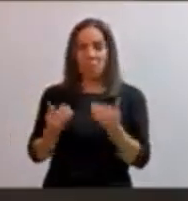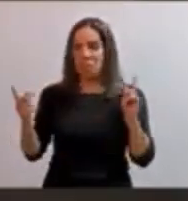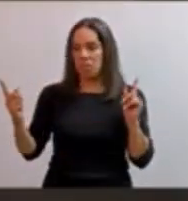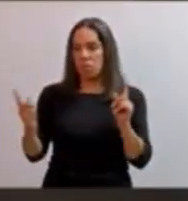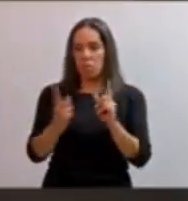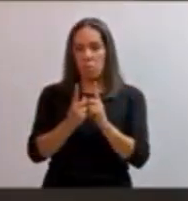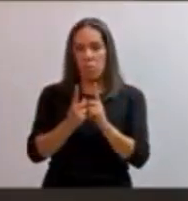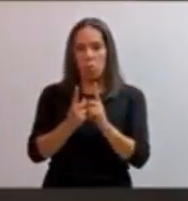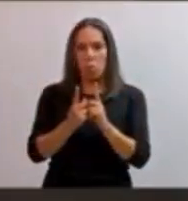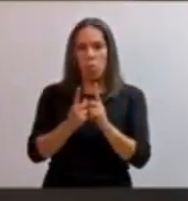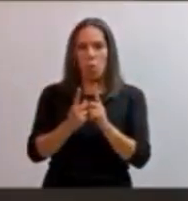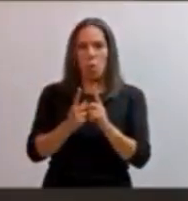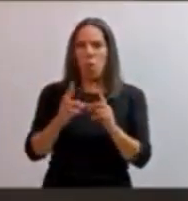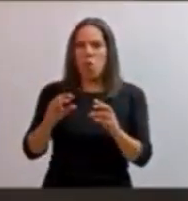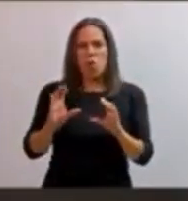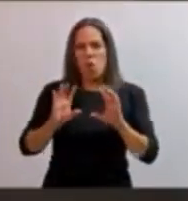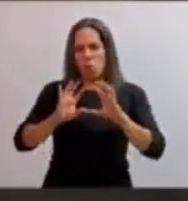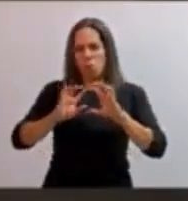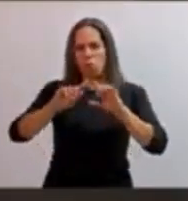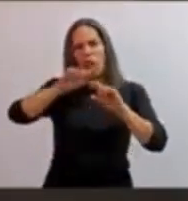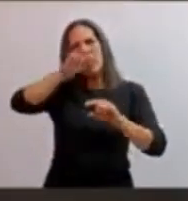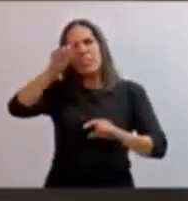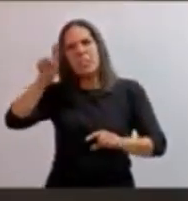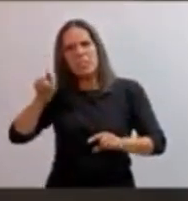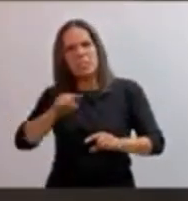como espirales, ¿no? Como